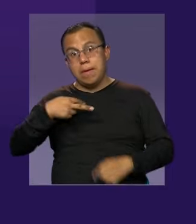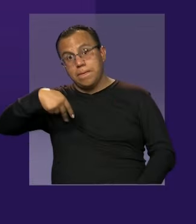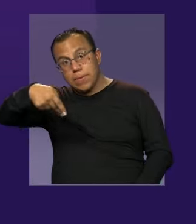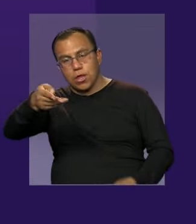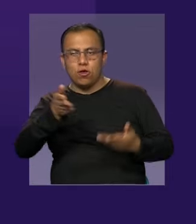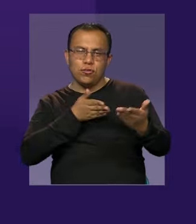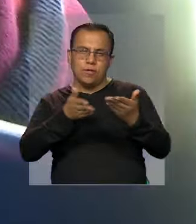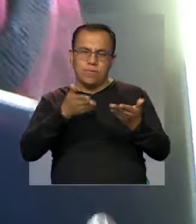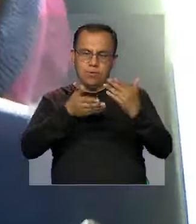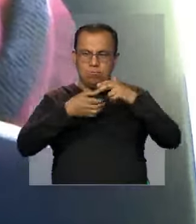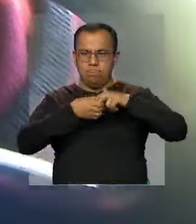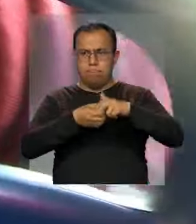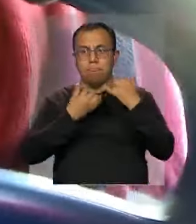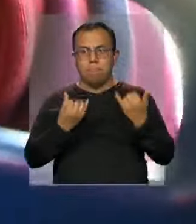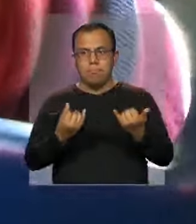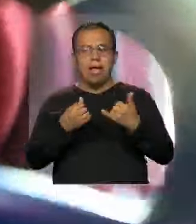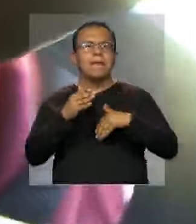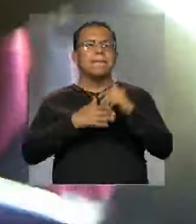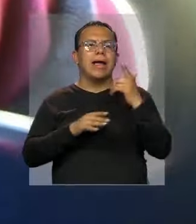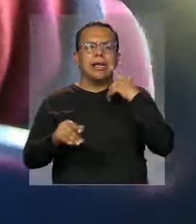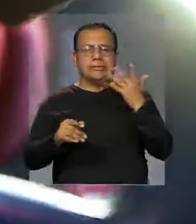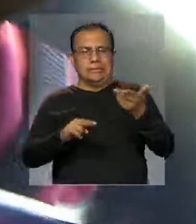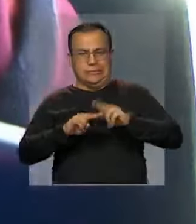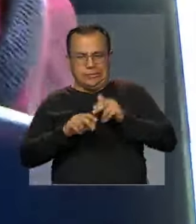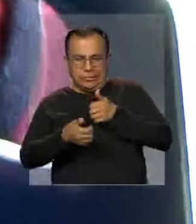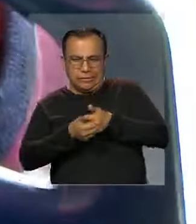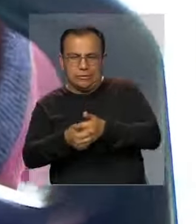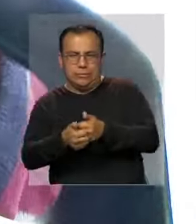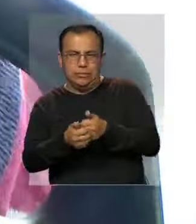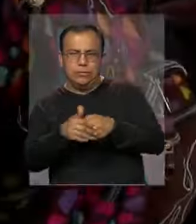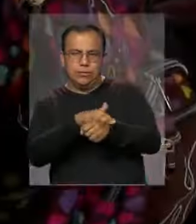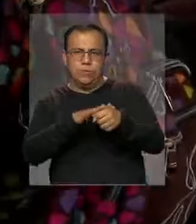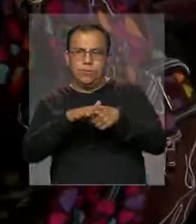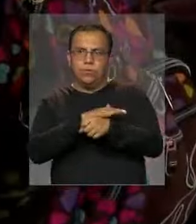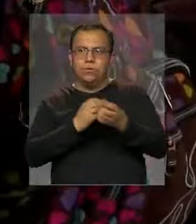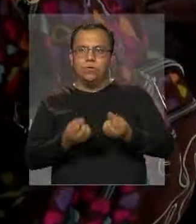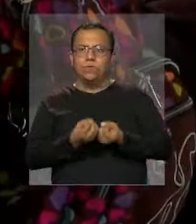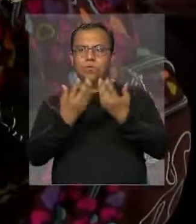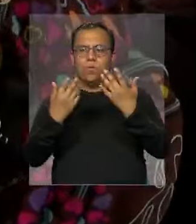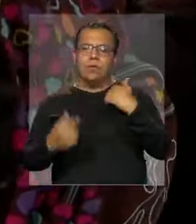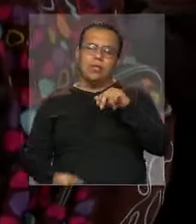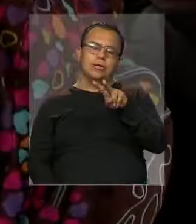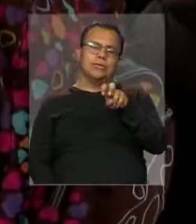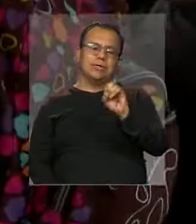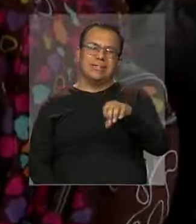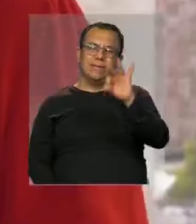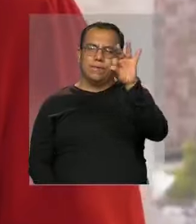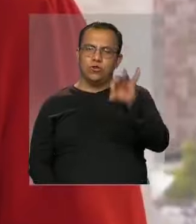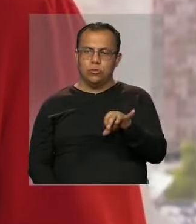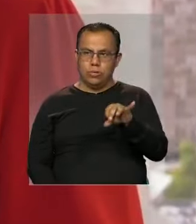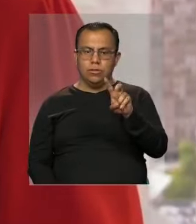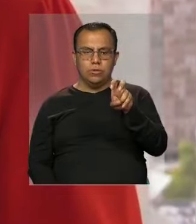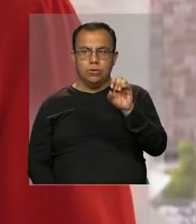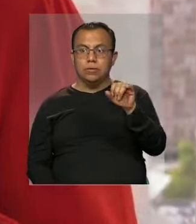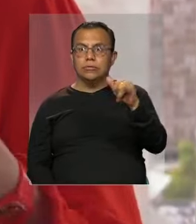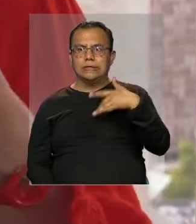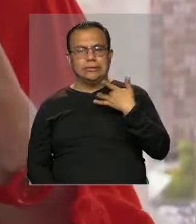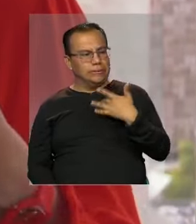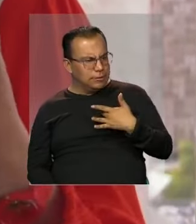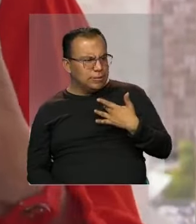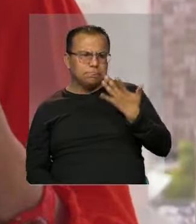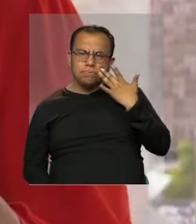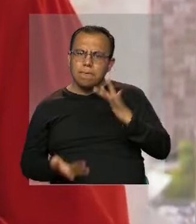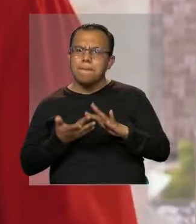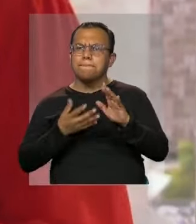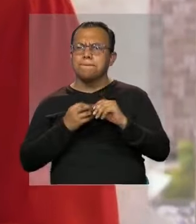transporte público, por lo que están expuestas constantemente. Más del 70% sienten y